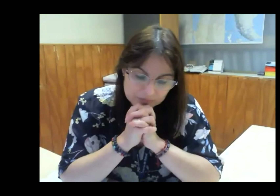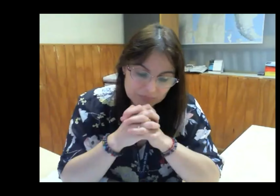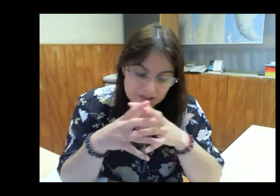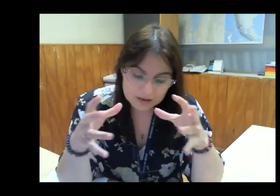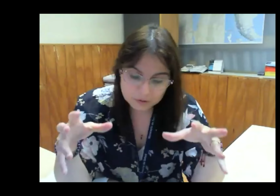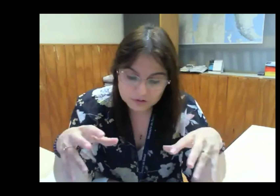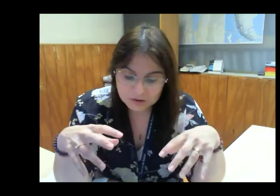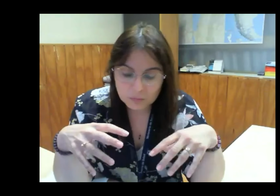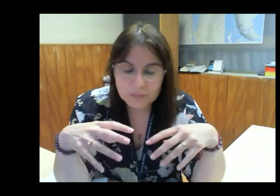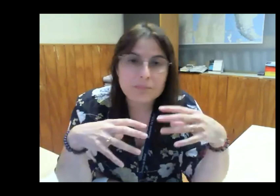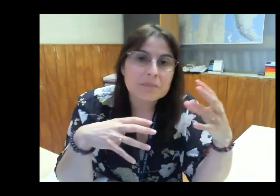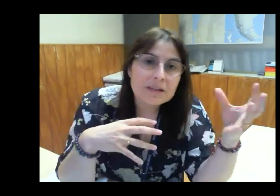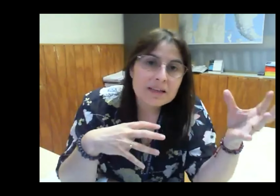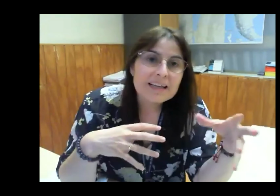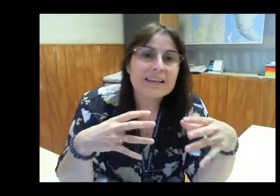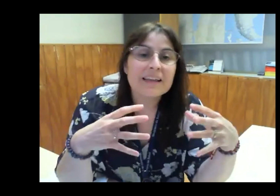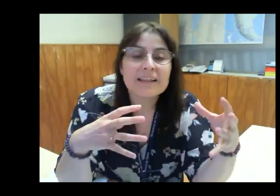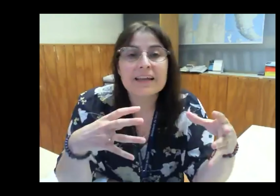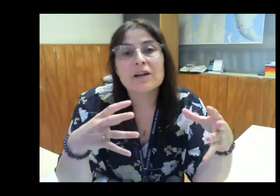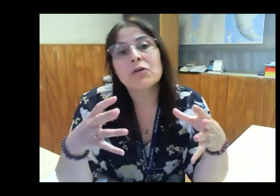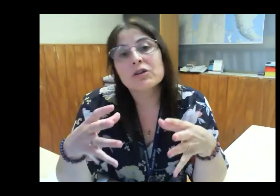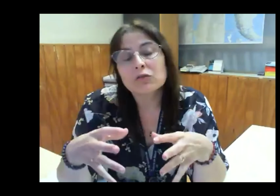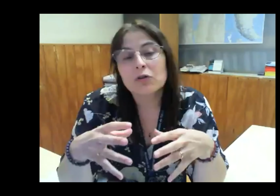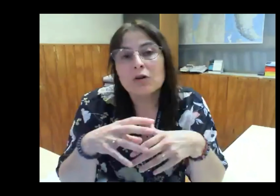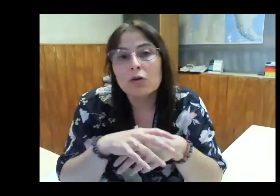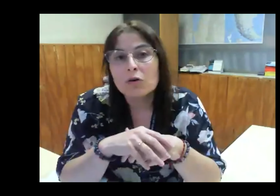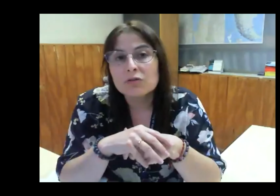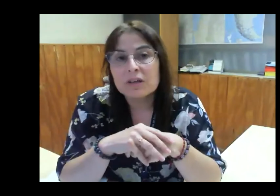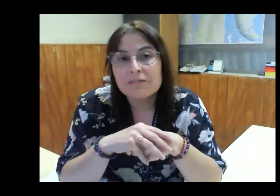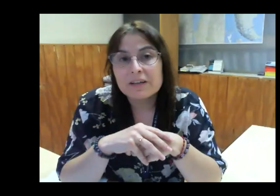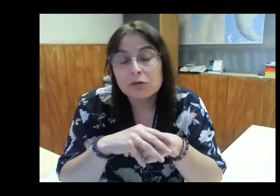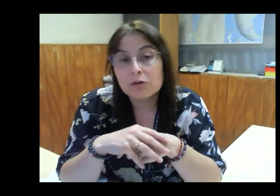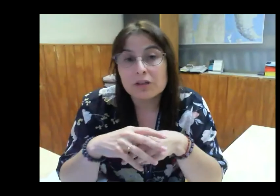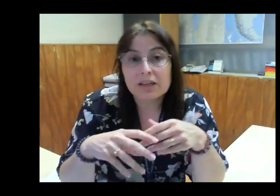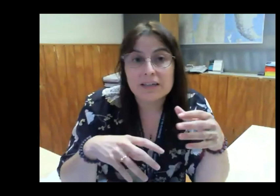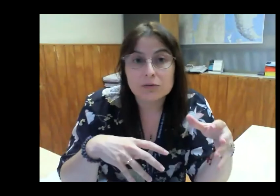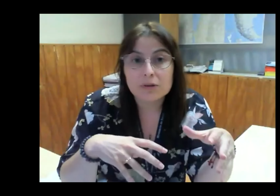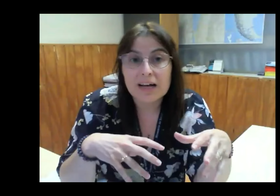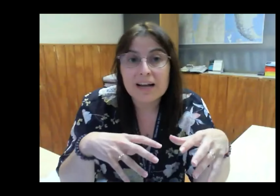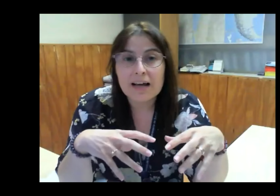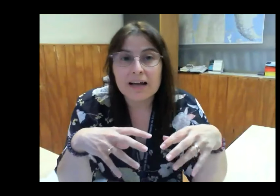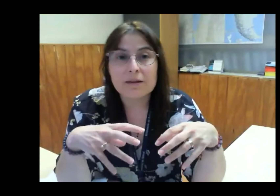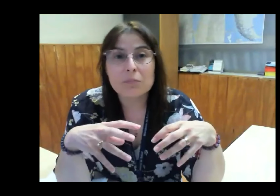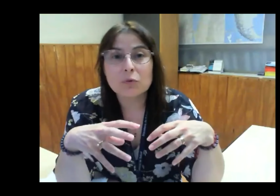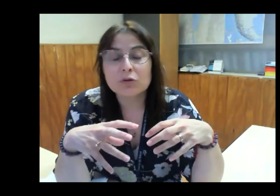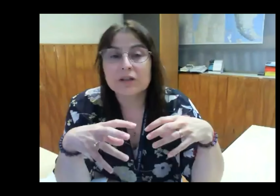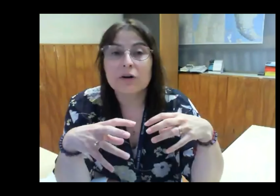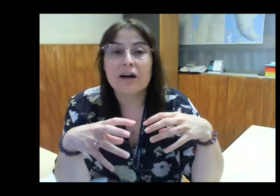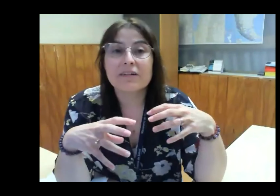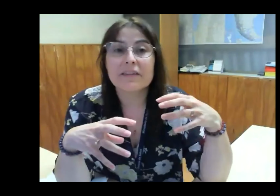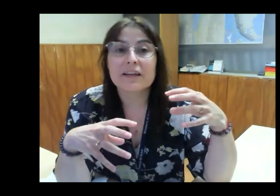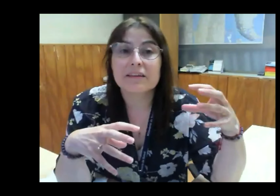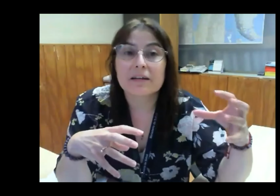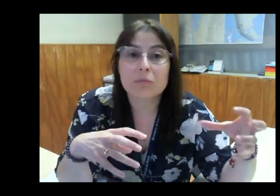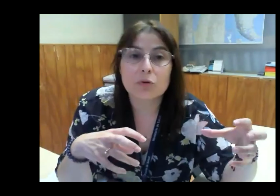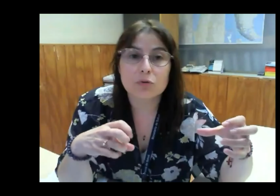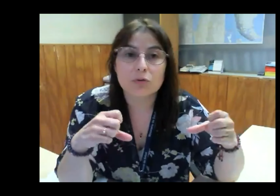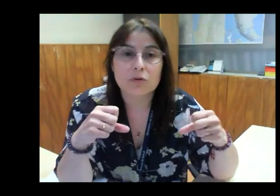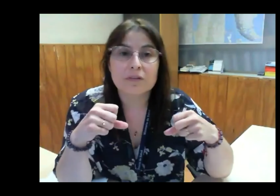Evidence8, tenemos, ¿cierto?, desde lo que son los eventos de origen natural, hay mucho que nos habla